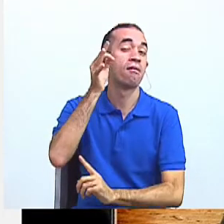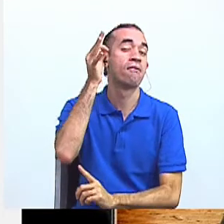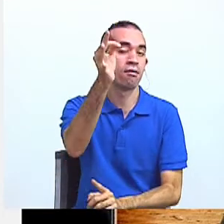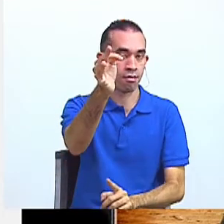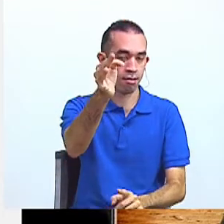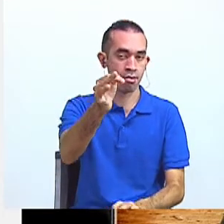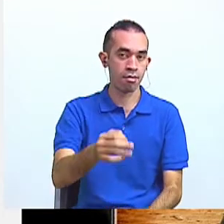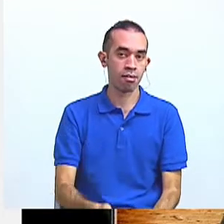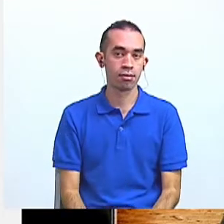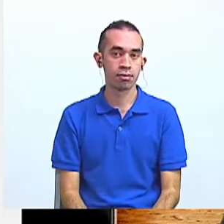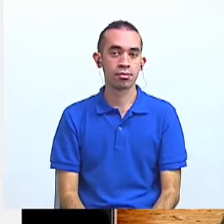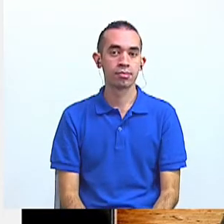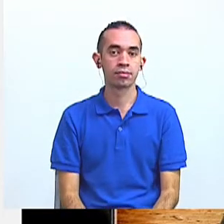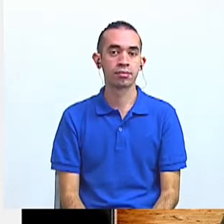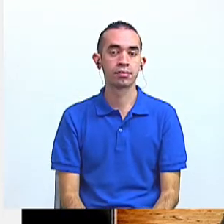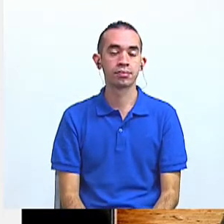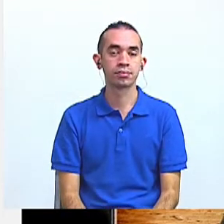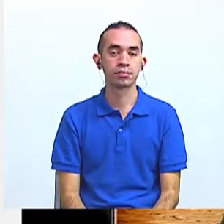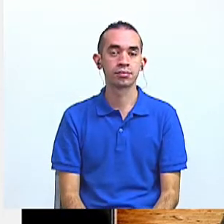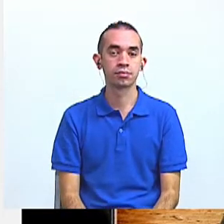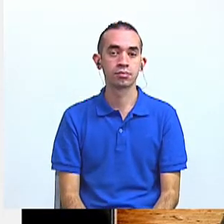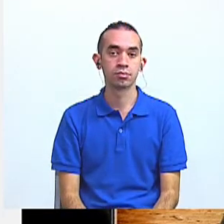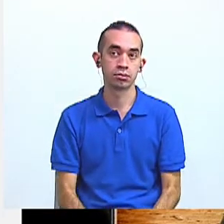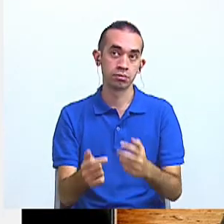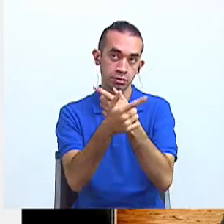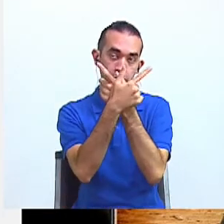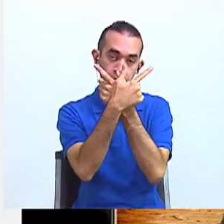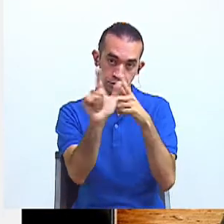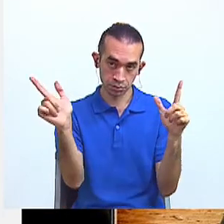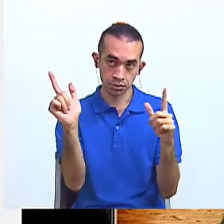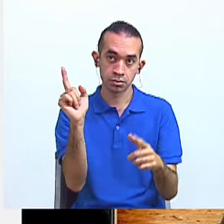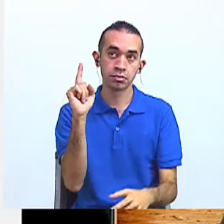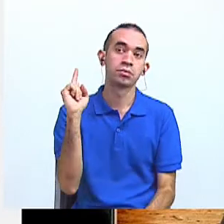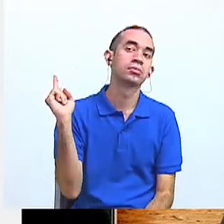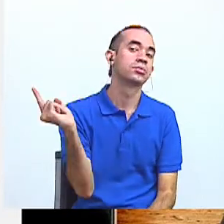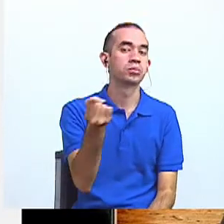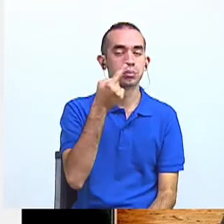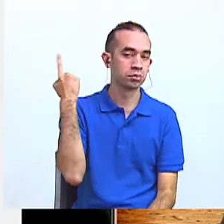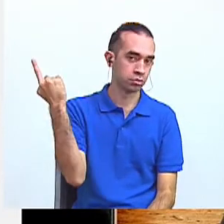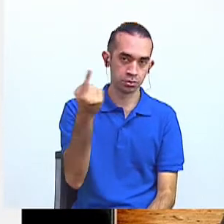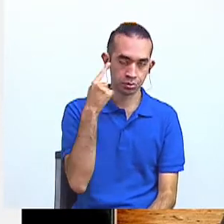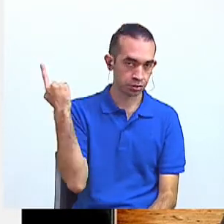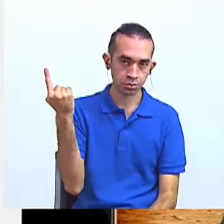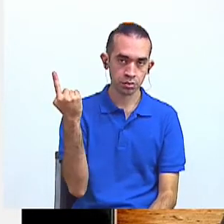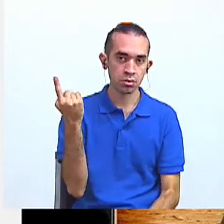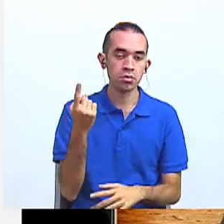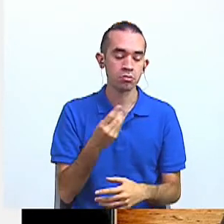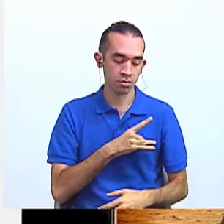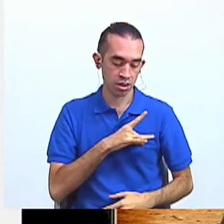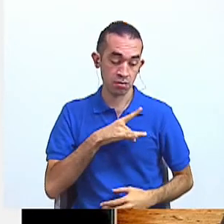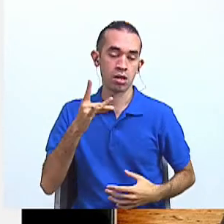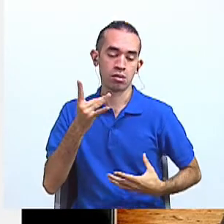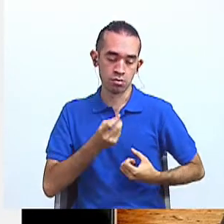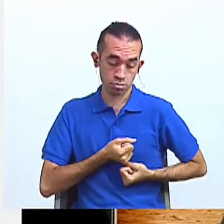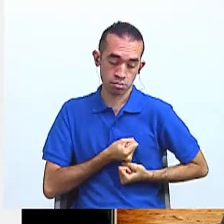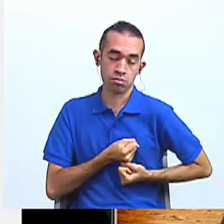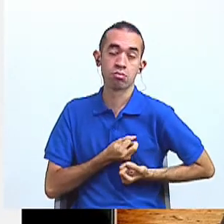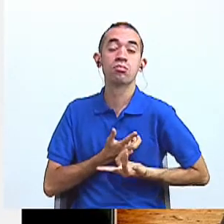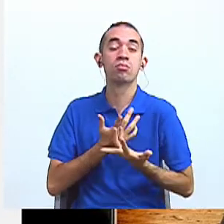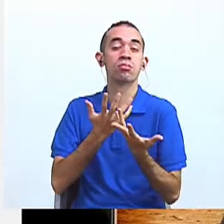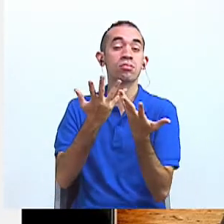momento. Y que la libertad siempre proviene del espíritu.